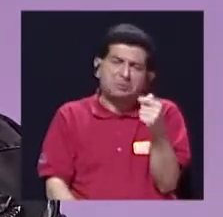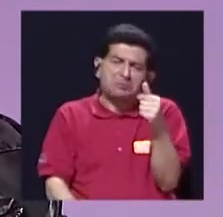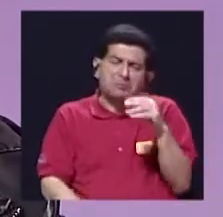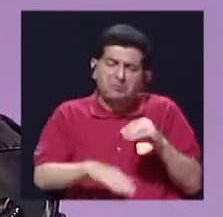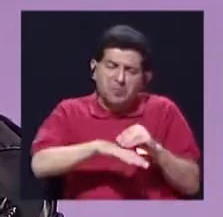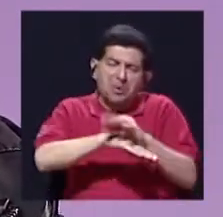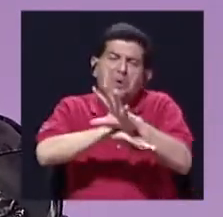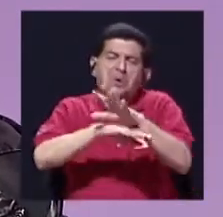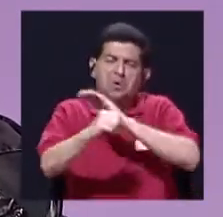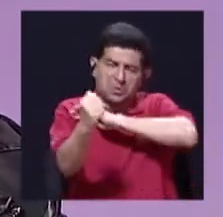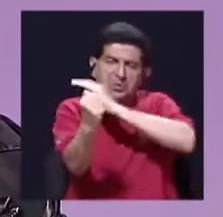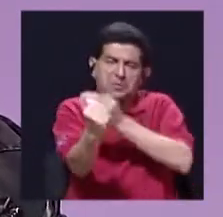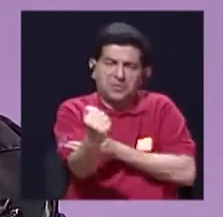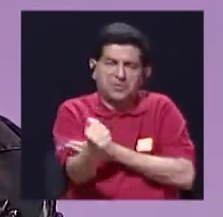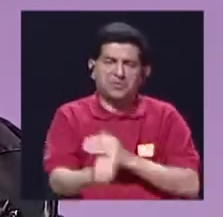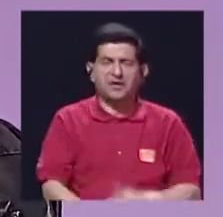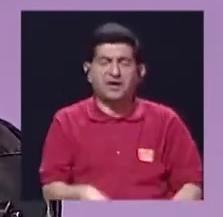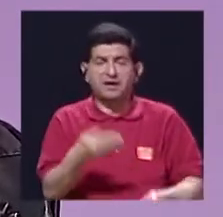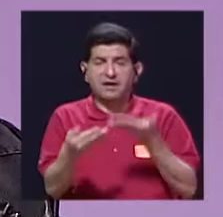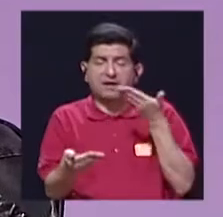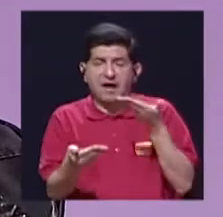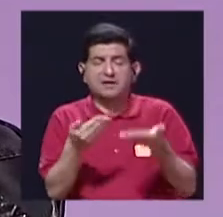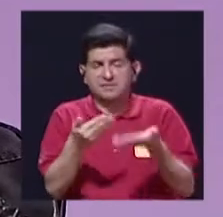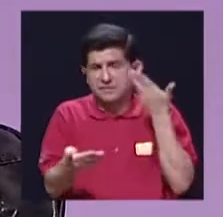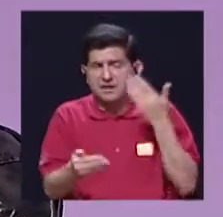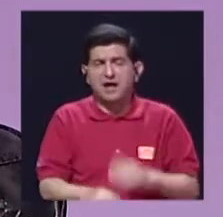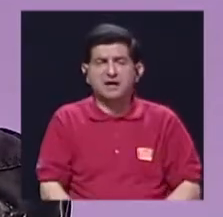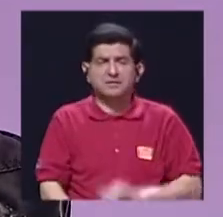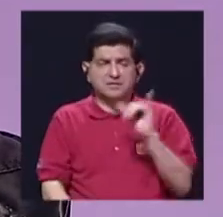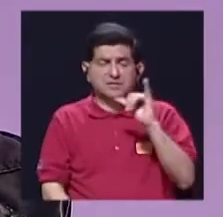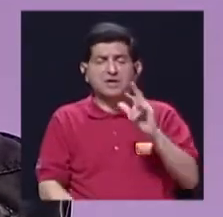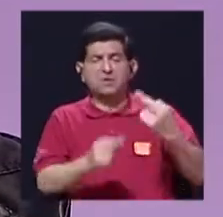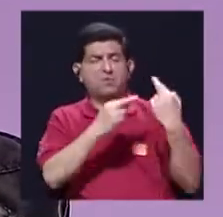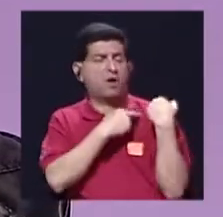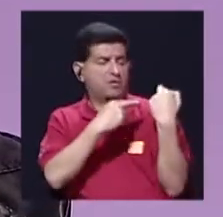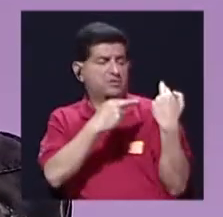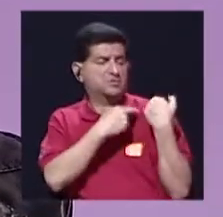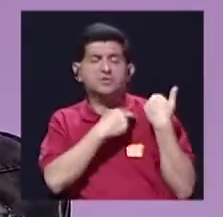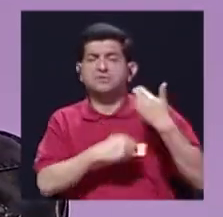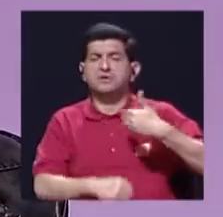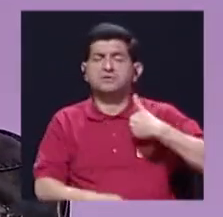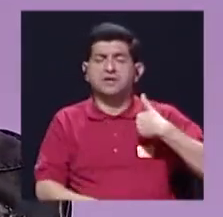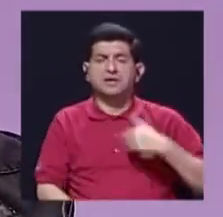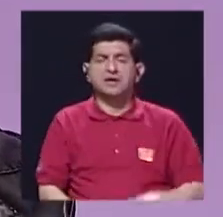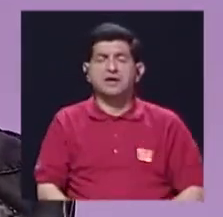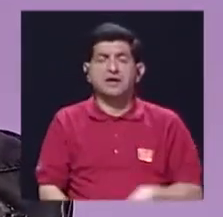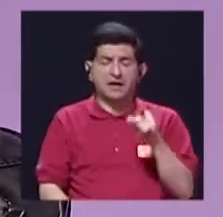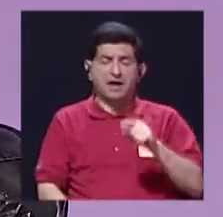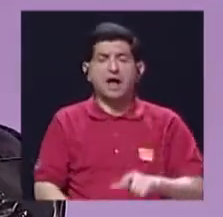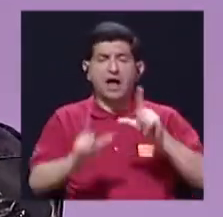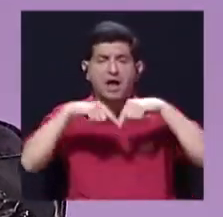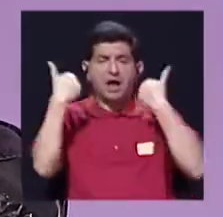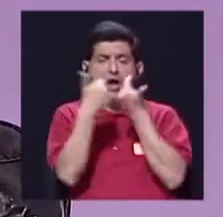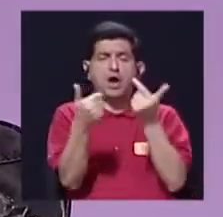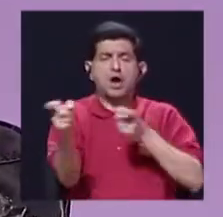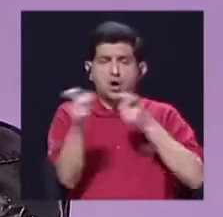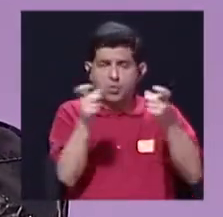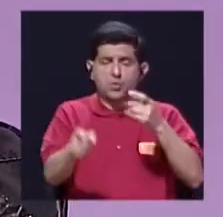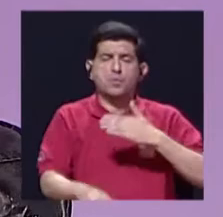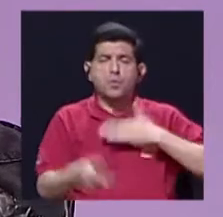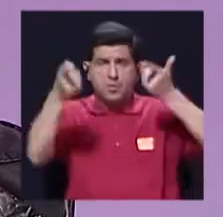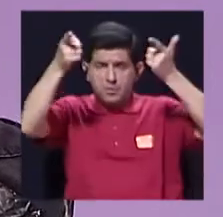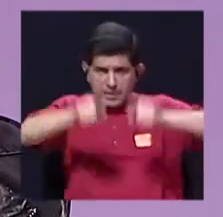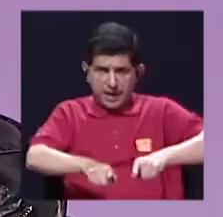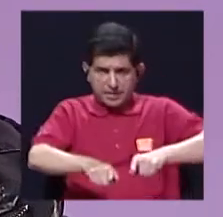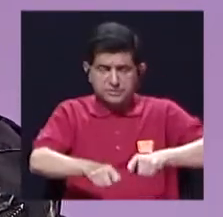un poco más de influencia. Tienen poder, igual que casi están con la misma responsabilidad que el consejo de administración. En mi caso,